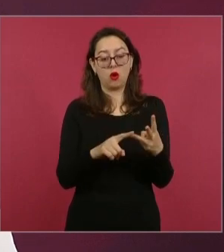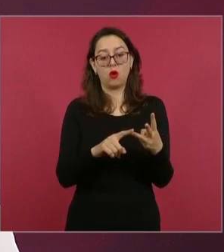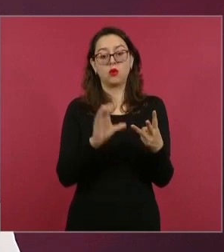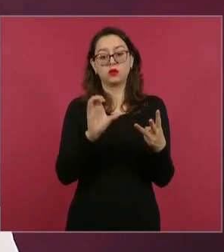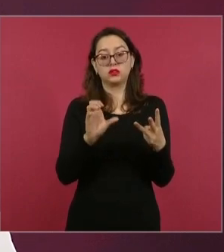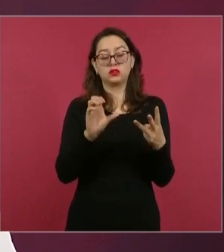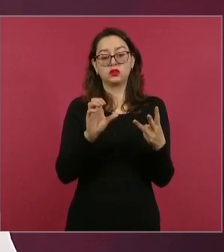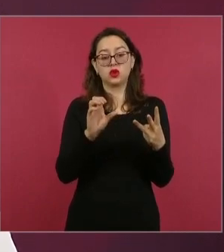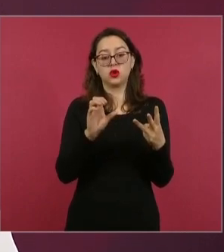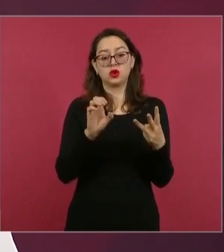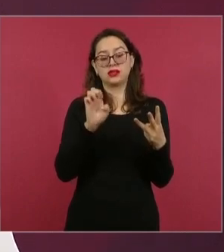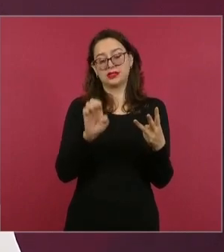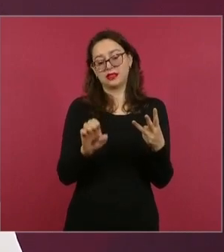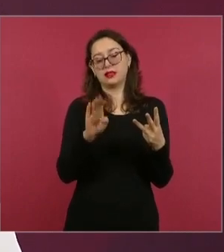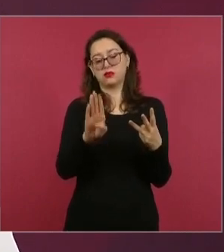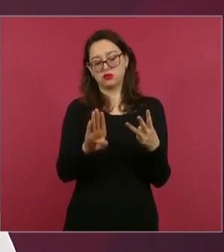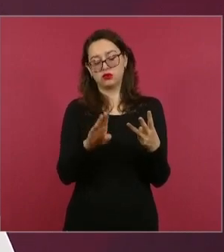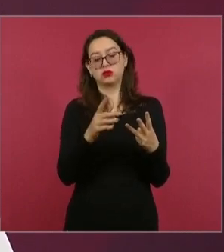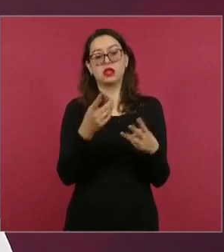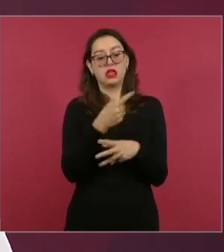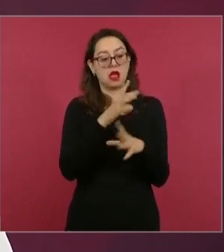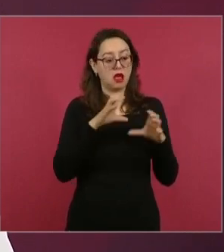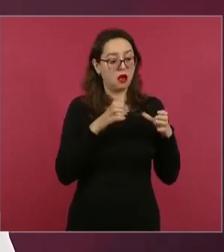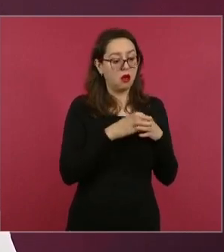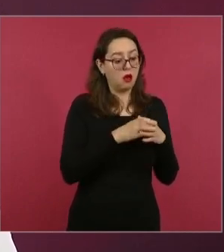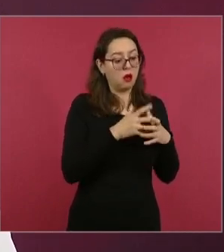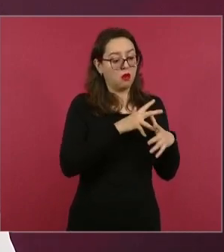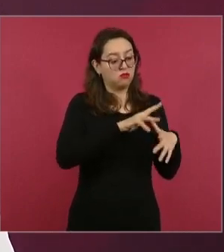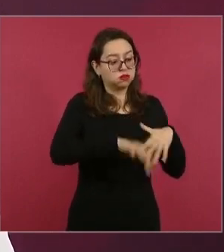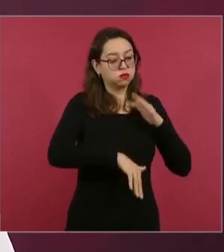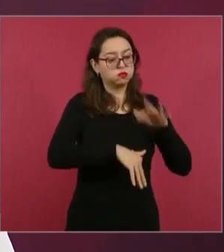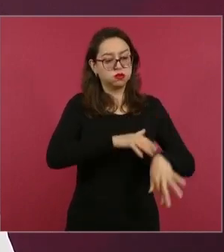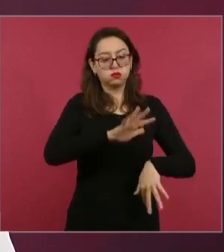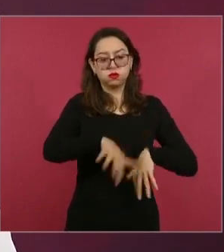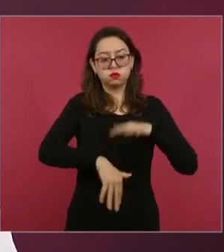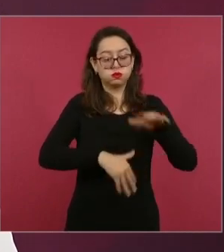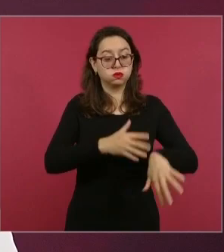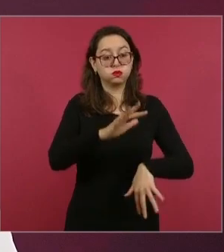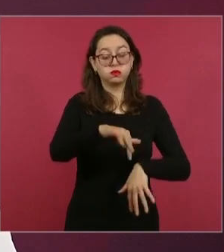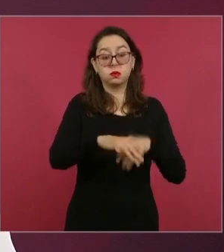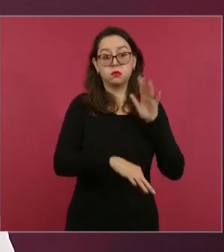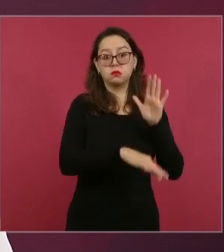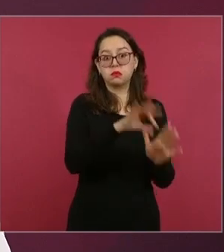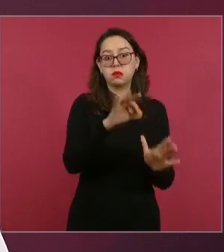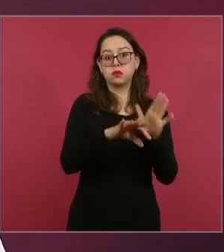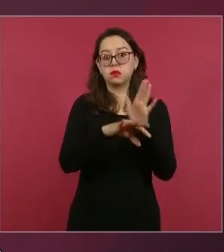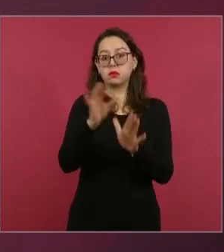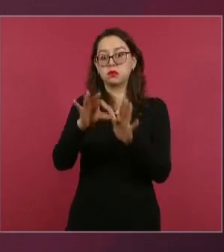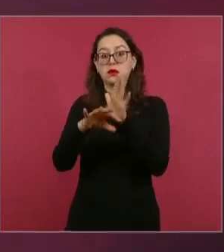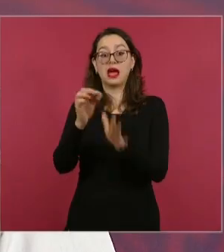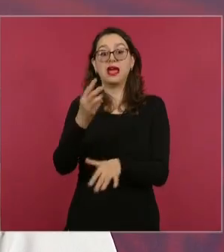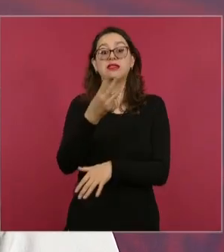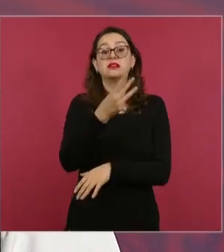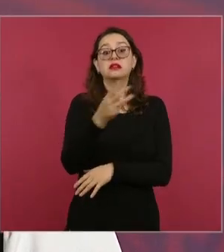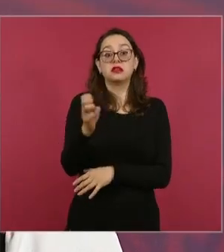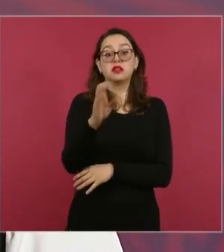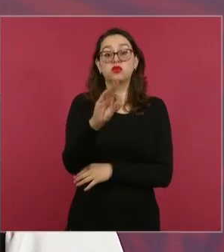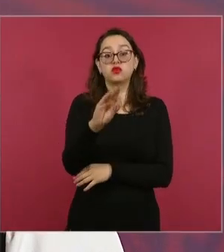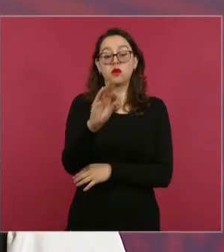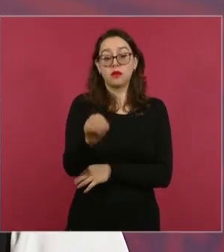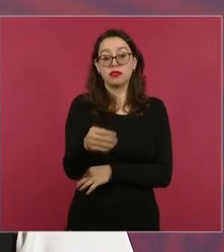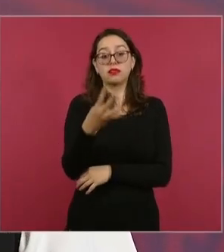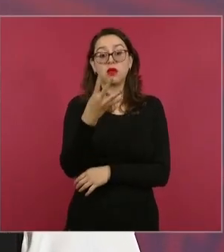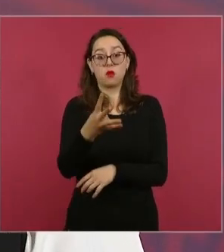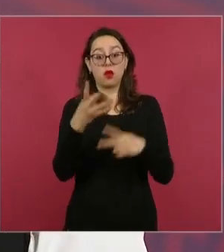búsqueda Que al momento han localizado con vida a 394 personas que no